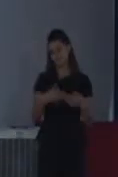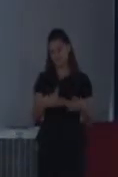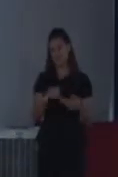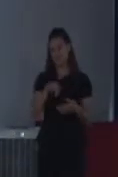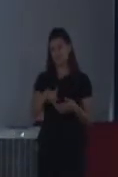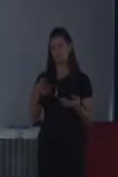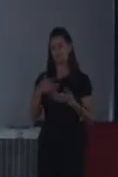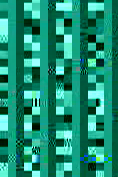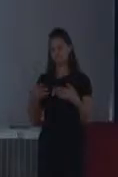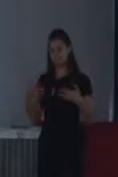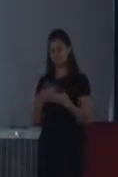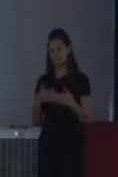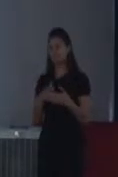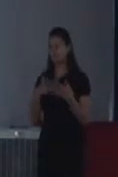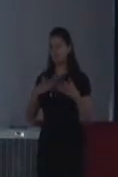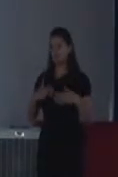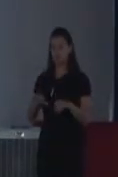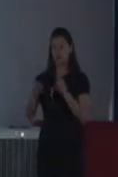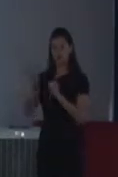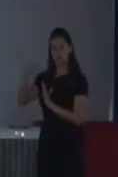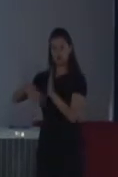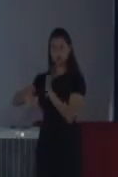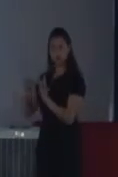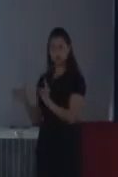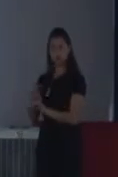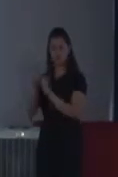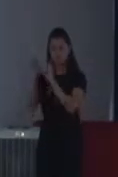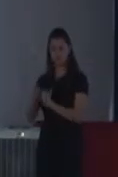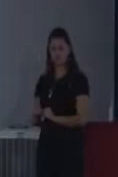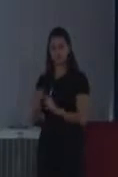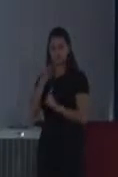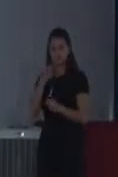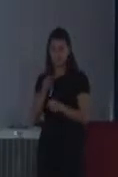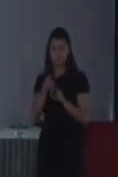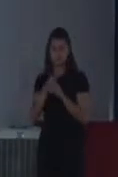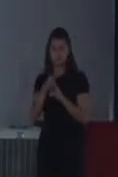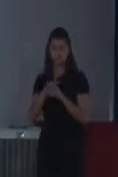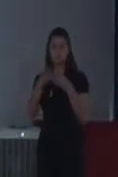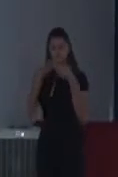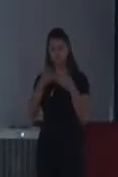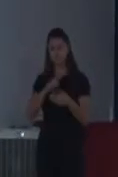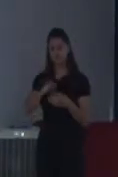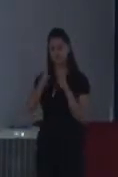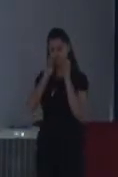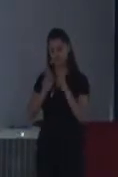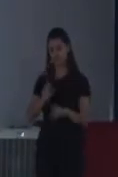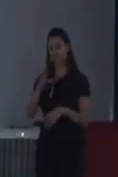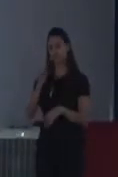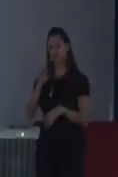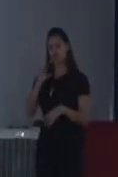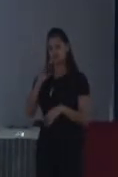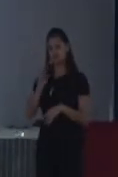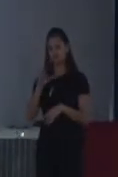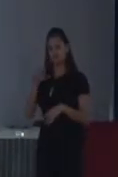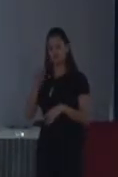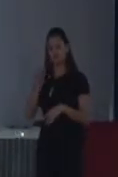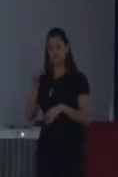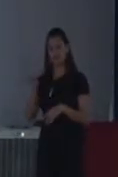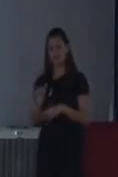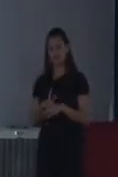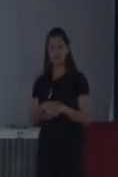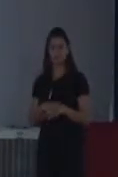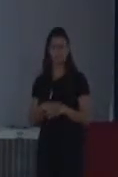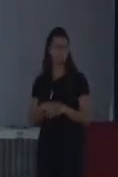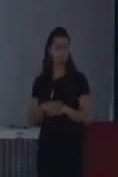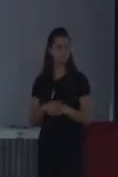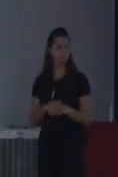texto que está a la mano de todo el mundo y que lo pueden encontrar, y se llama así, Discapacidad y Derechos Humanos, de Carlos Parra Duzán. No sé si se me quedó